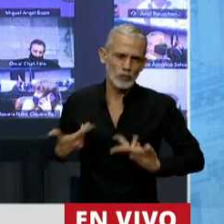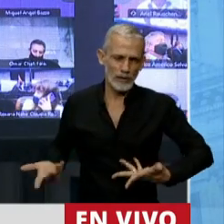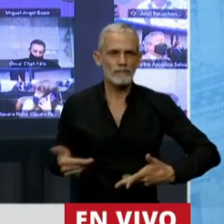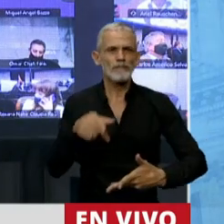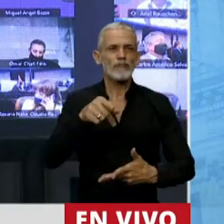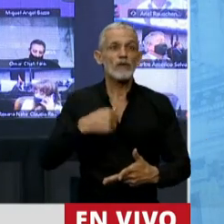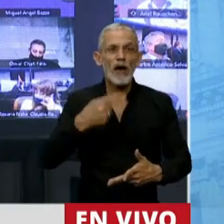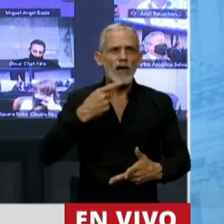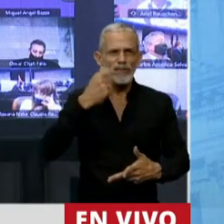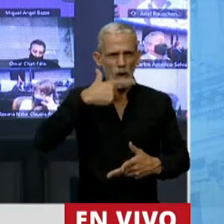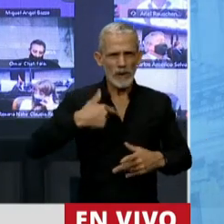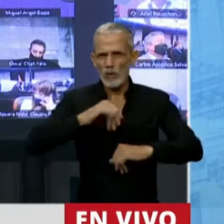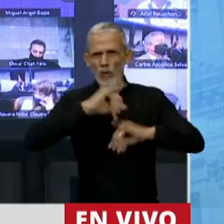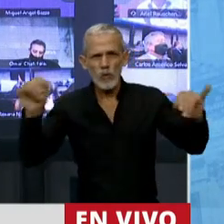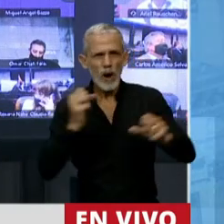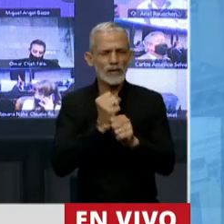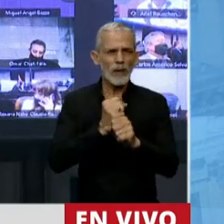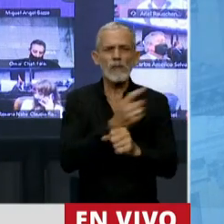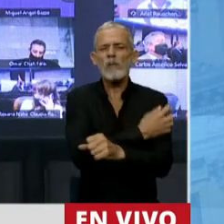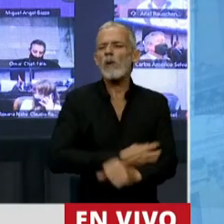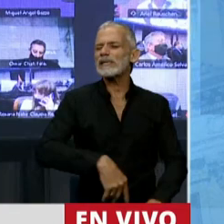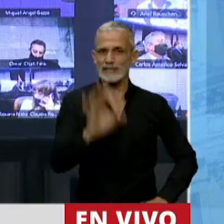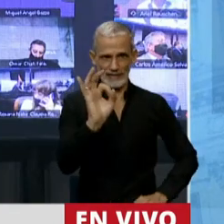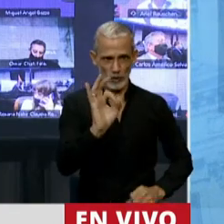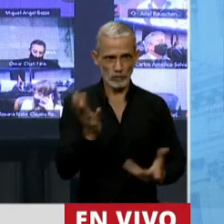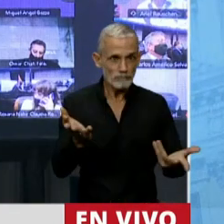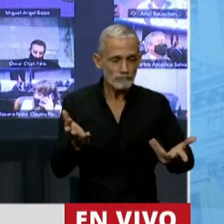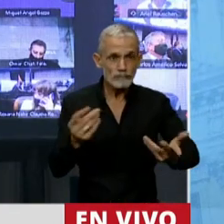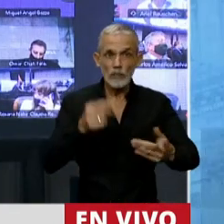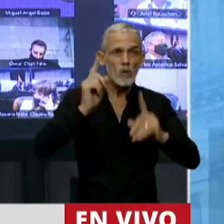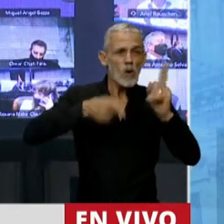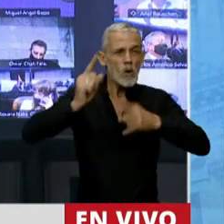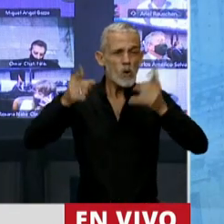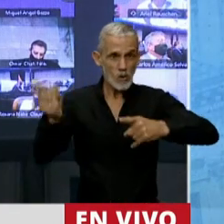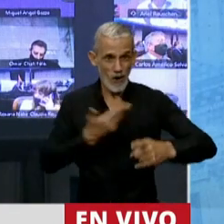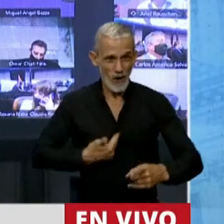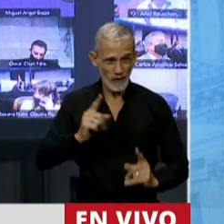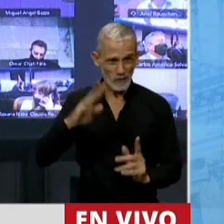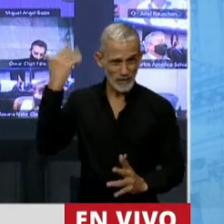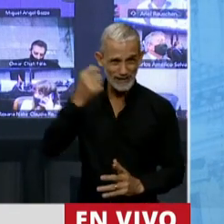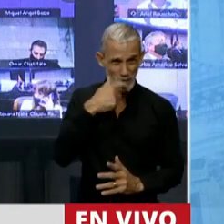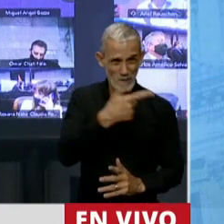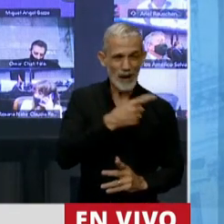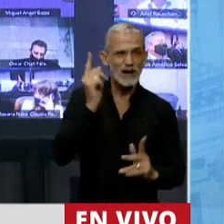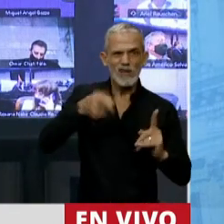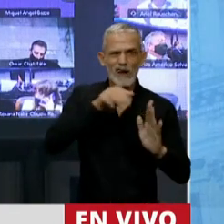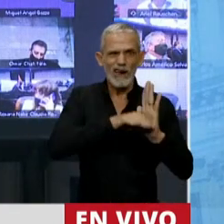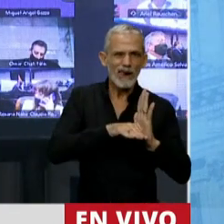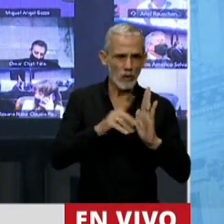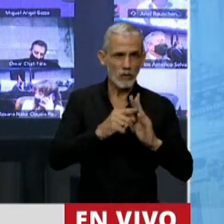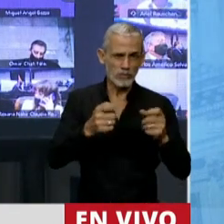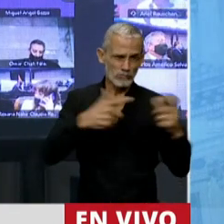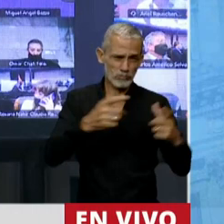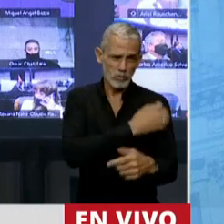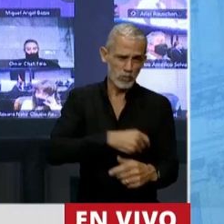cuando dijo que vamos a trabajar por la pobreza cero. Ahora, todas las medidas que tomó ese gobierno fueron para